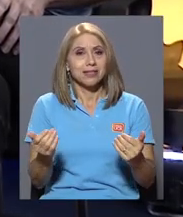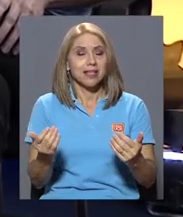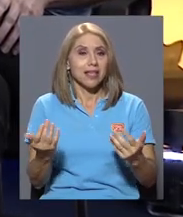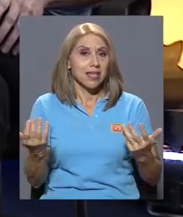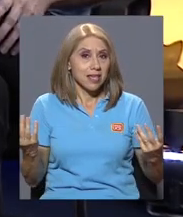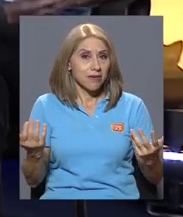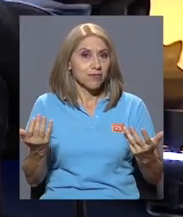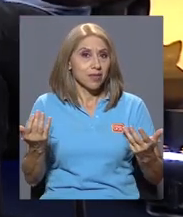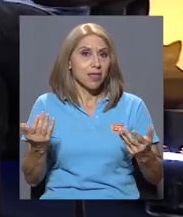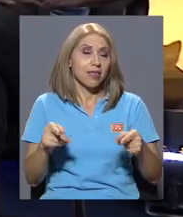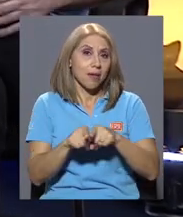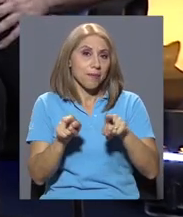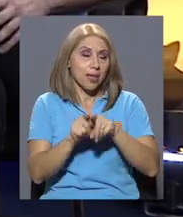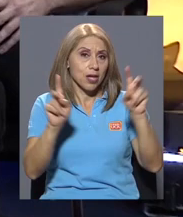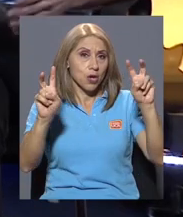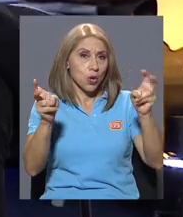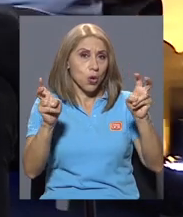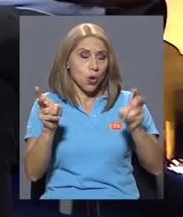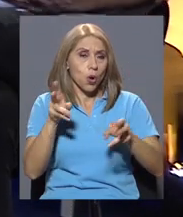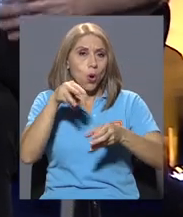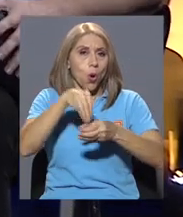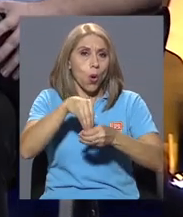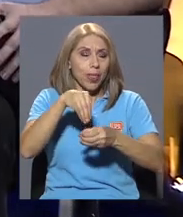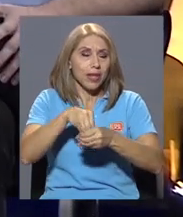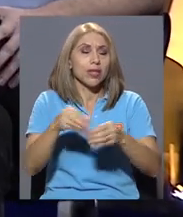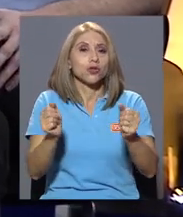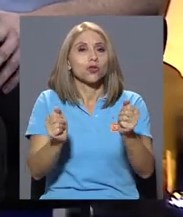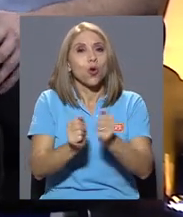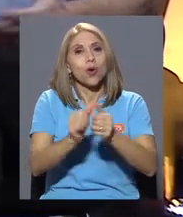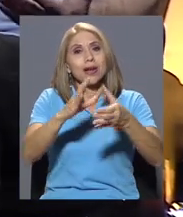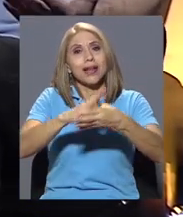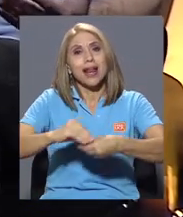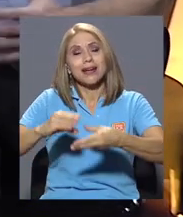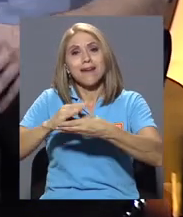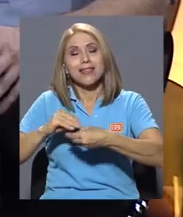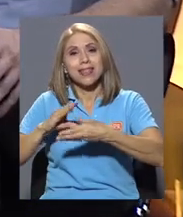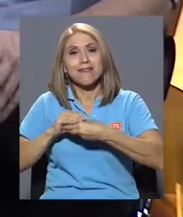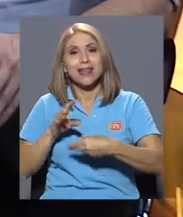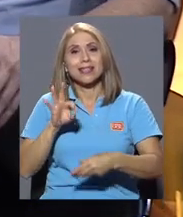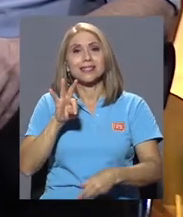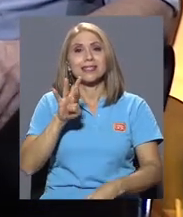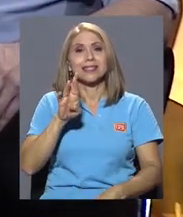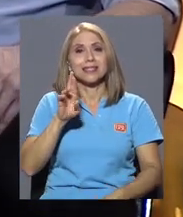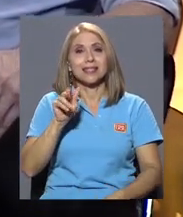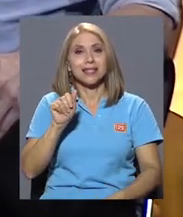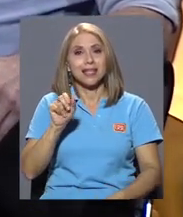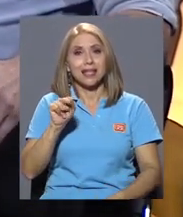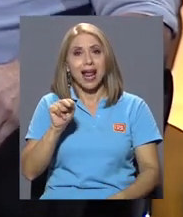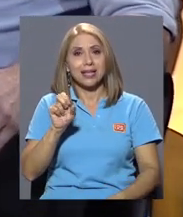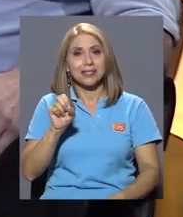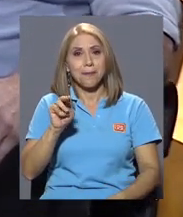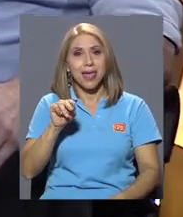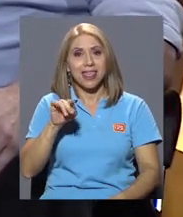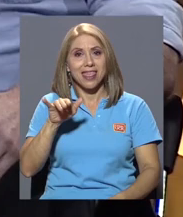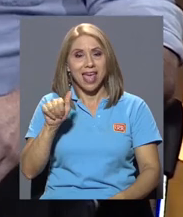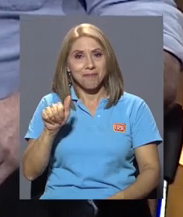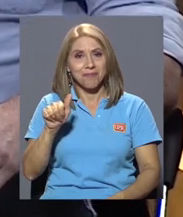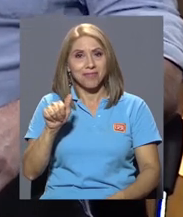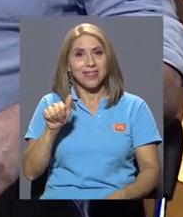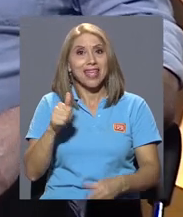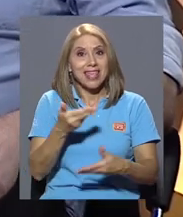de los contenidos con narrativas transmedia e interactivas entonces quisimos